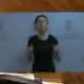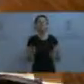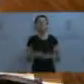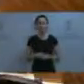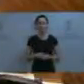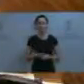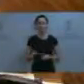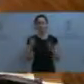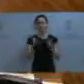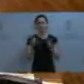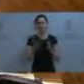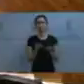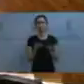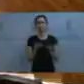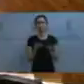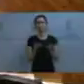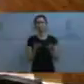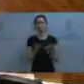de Gobierno.